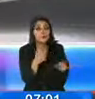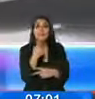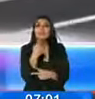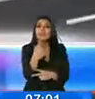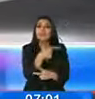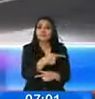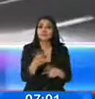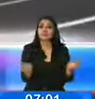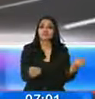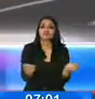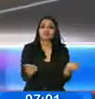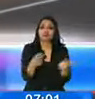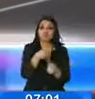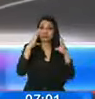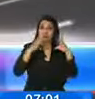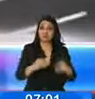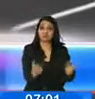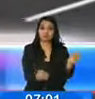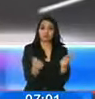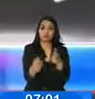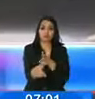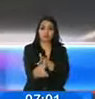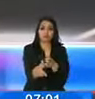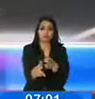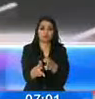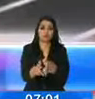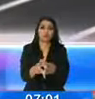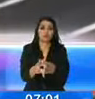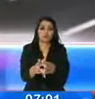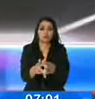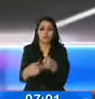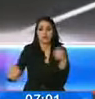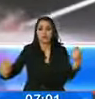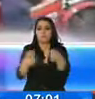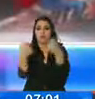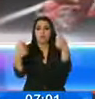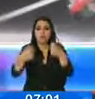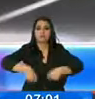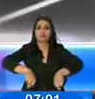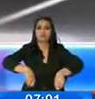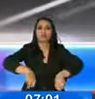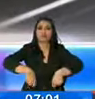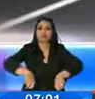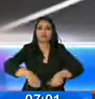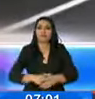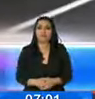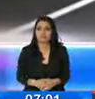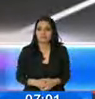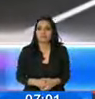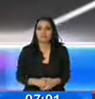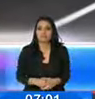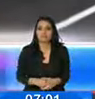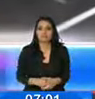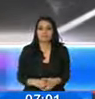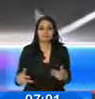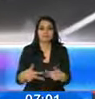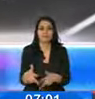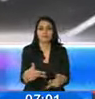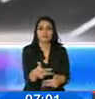de la furgoneta supuestamente invadió el otro carril y embistió a los dos ciudadanos. Los dos vehículos terminaron fuera de la